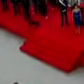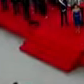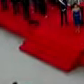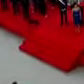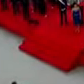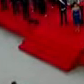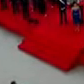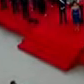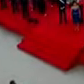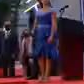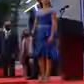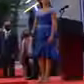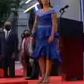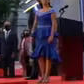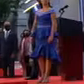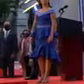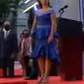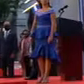Nupal netestecha